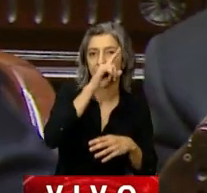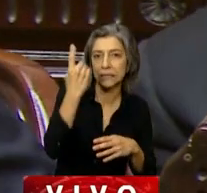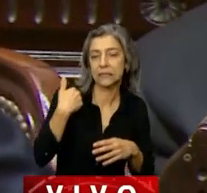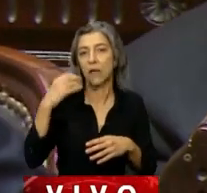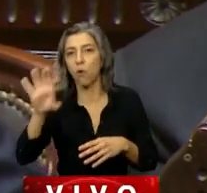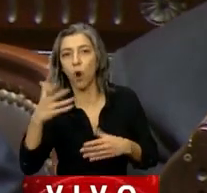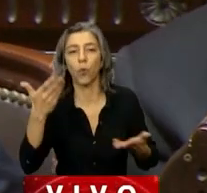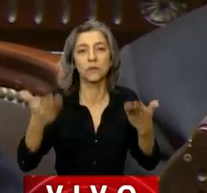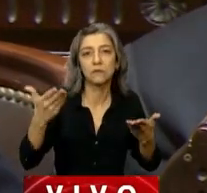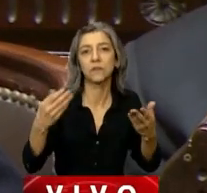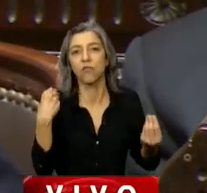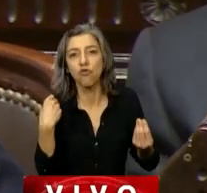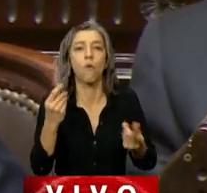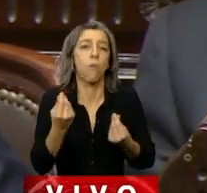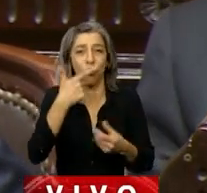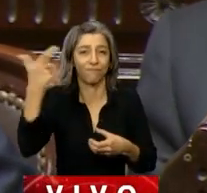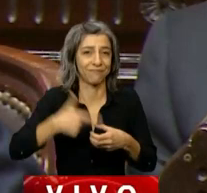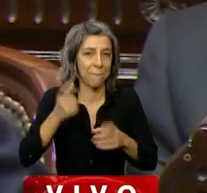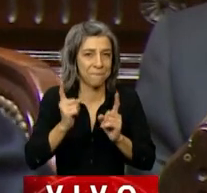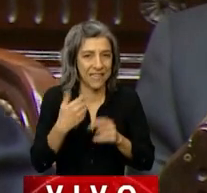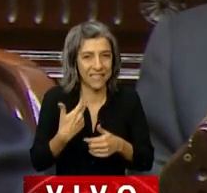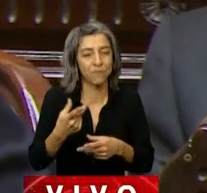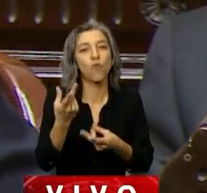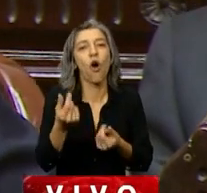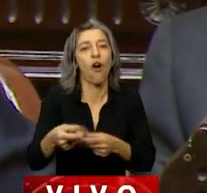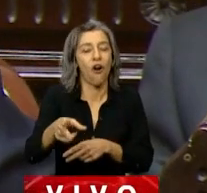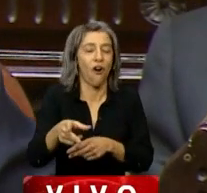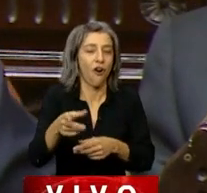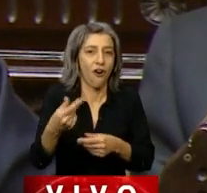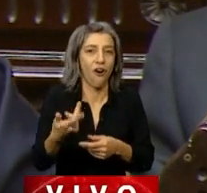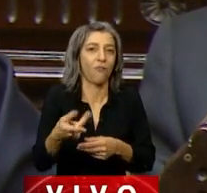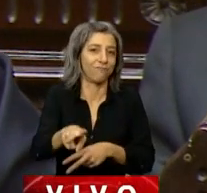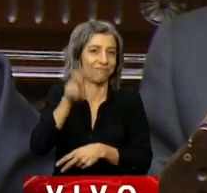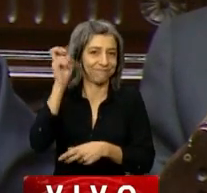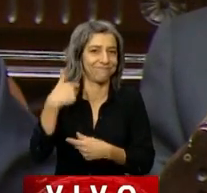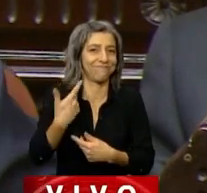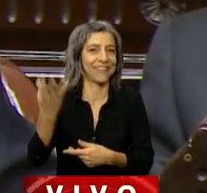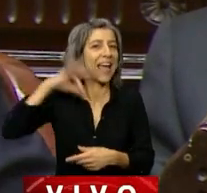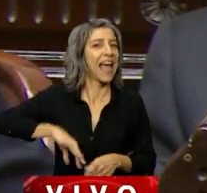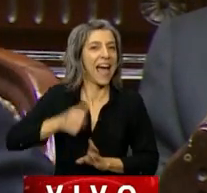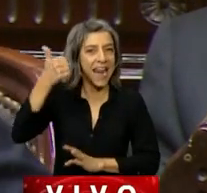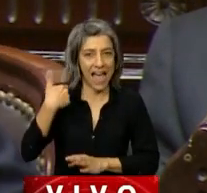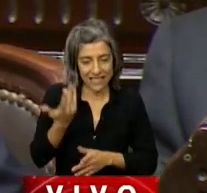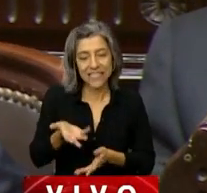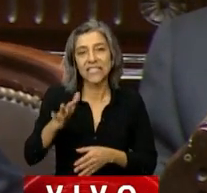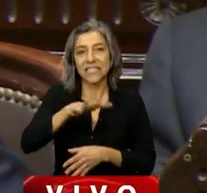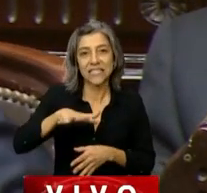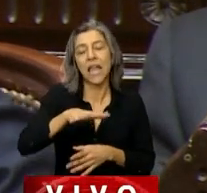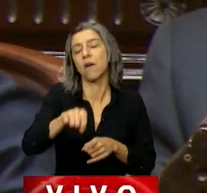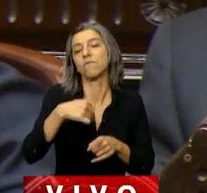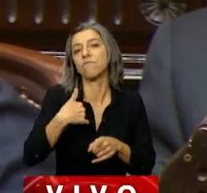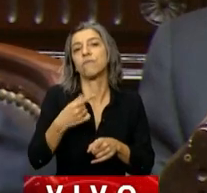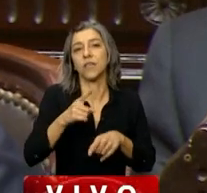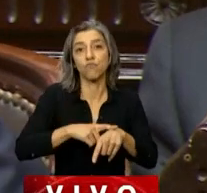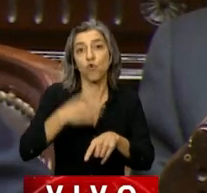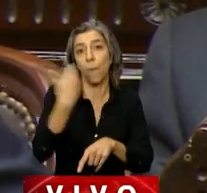acuerdo a las regalías hidrocarburíferas offshore de la milla 12 a la 200 y por una deuda de infraestructura histórica